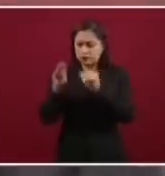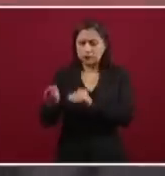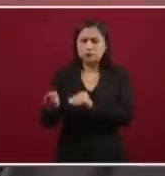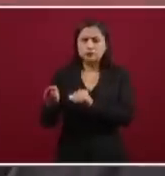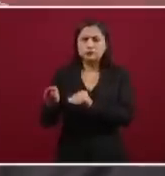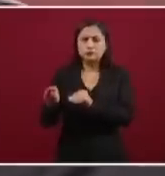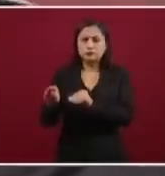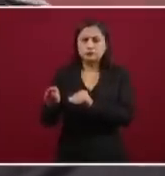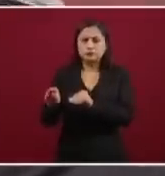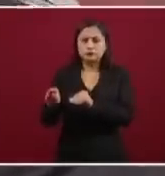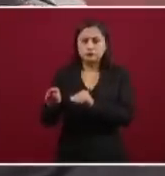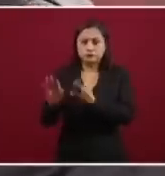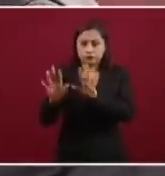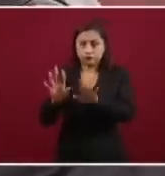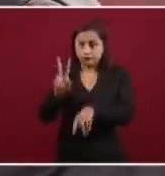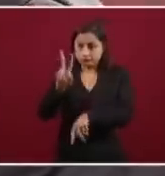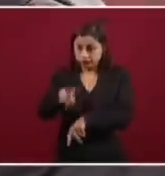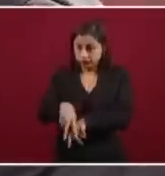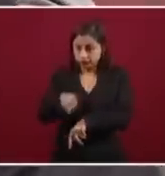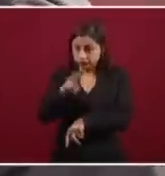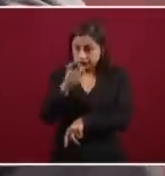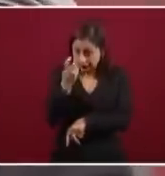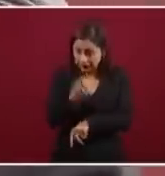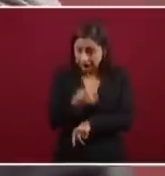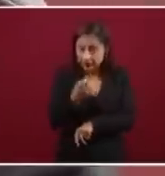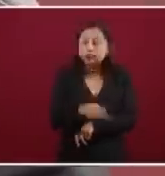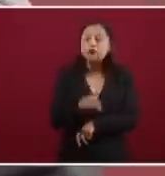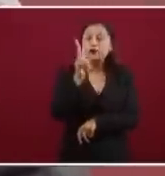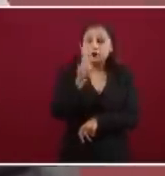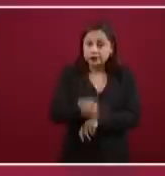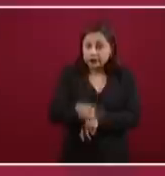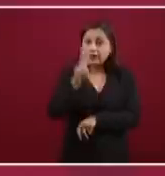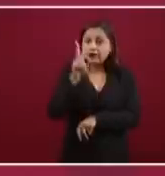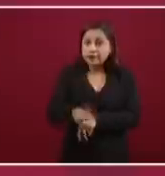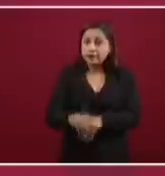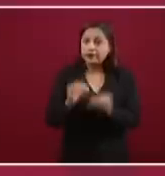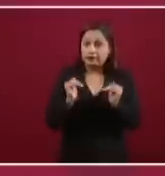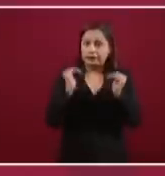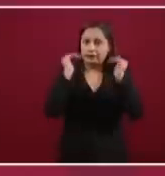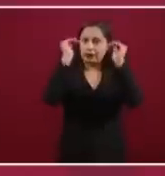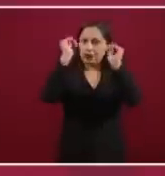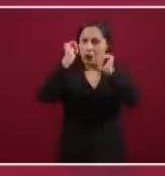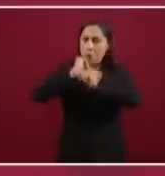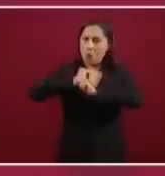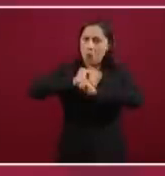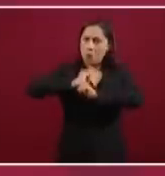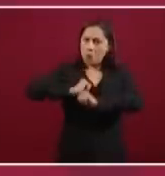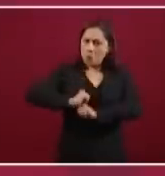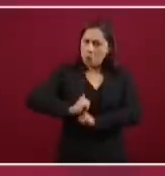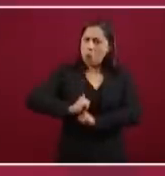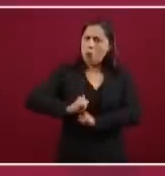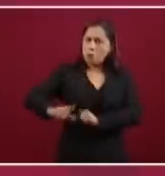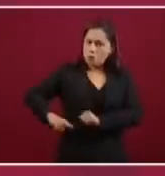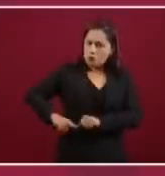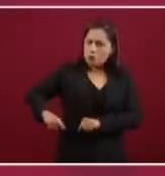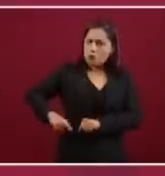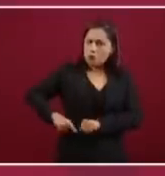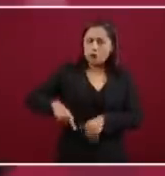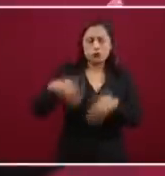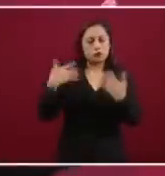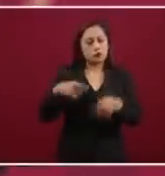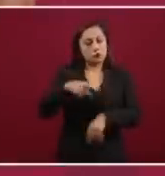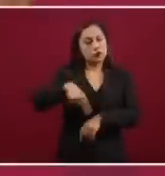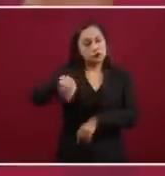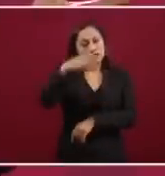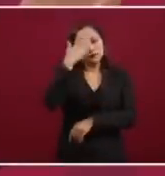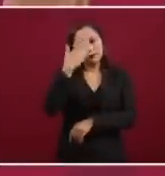y esto lo hicieron funcionarios del más alto nivel, famosos, nada más